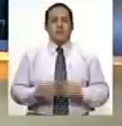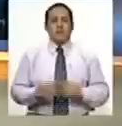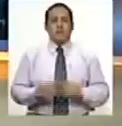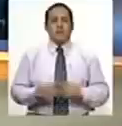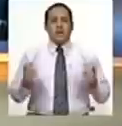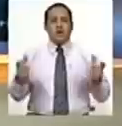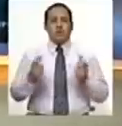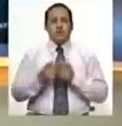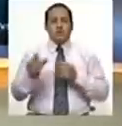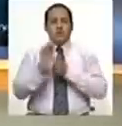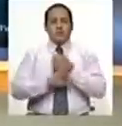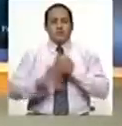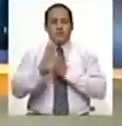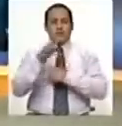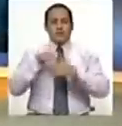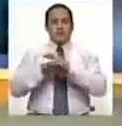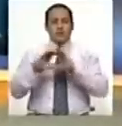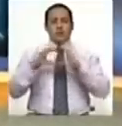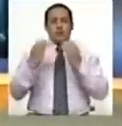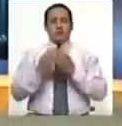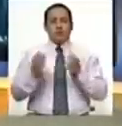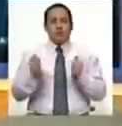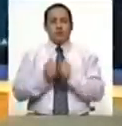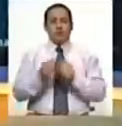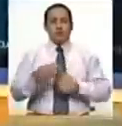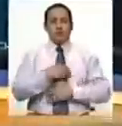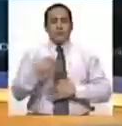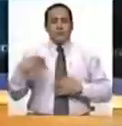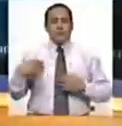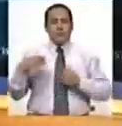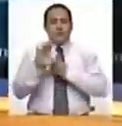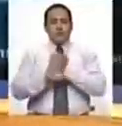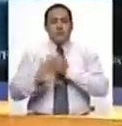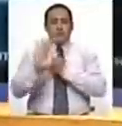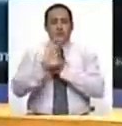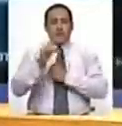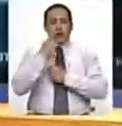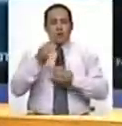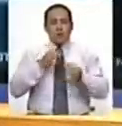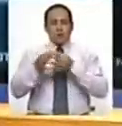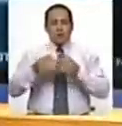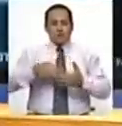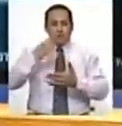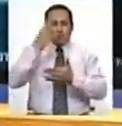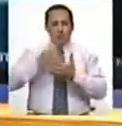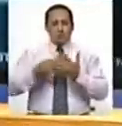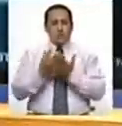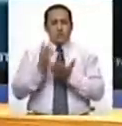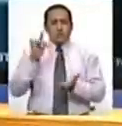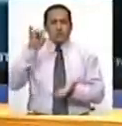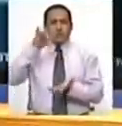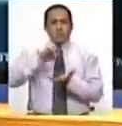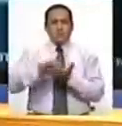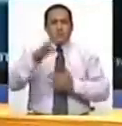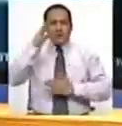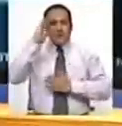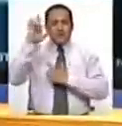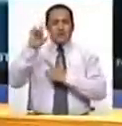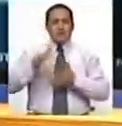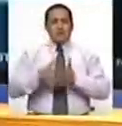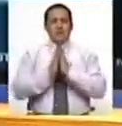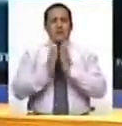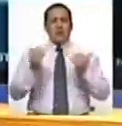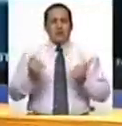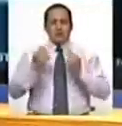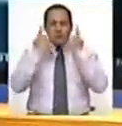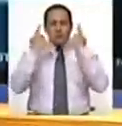la comisión de defensa del Congreso junto con el ministro de defensa Pedro cateriano inspeccionó el ensamblaje de aviones de instrucción militar adquiridos por un